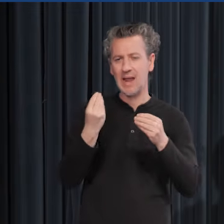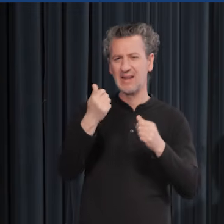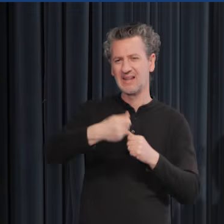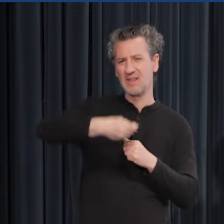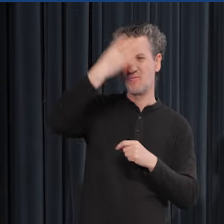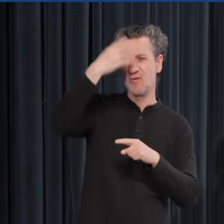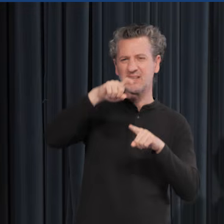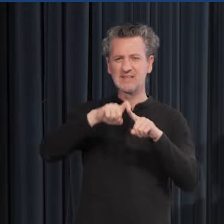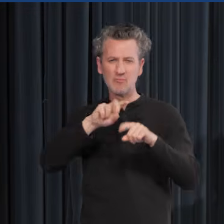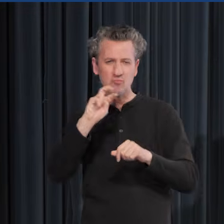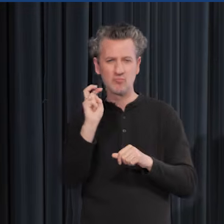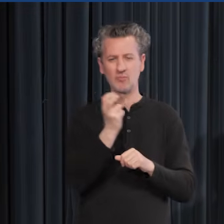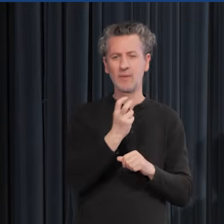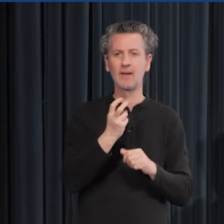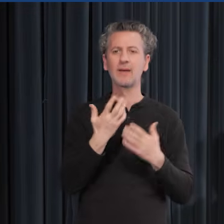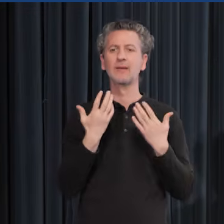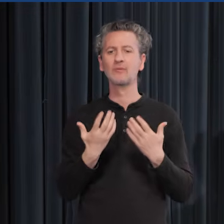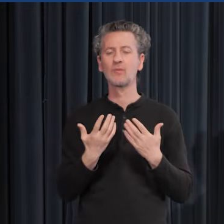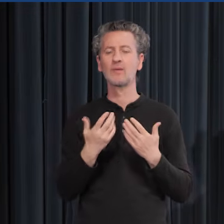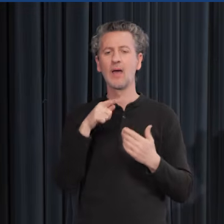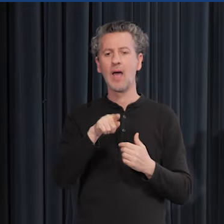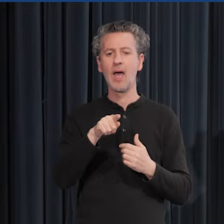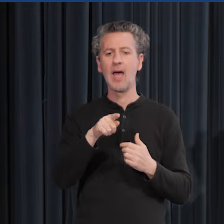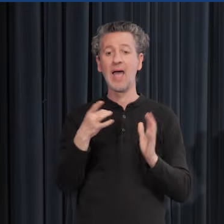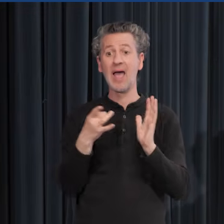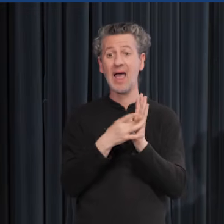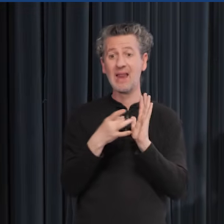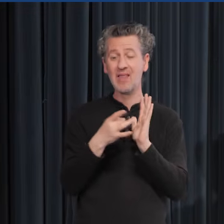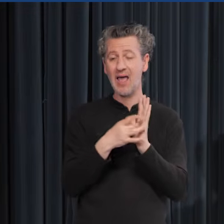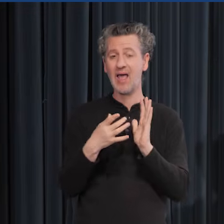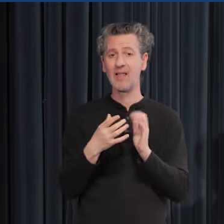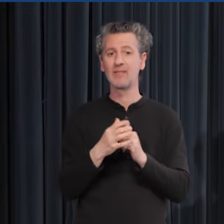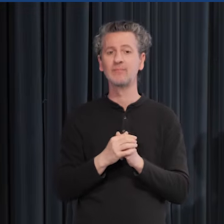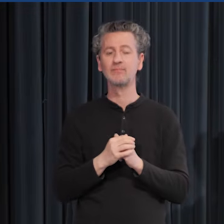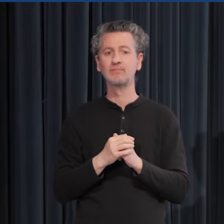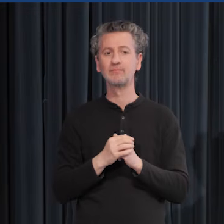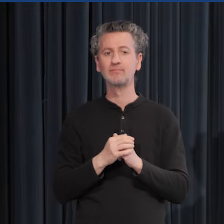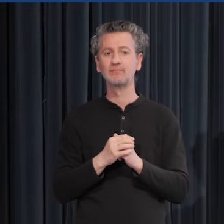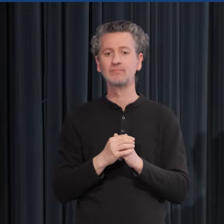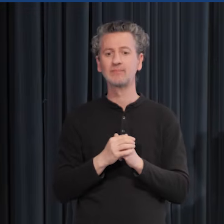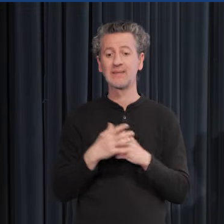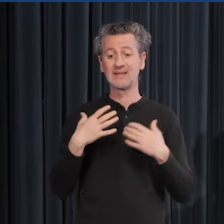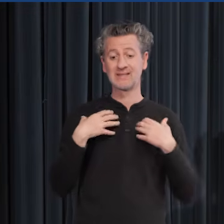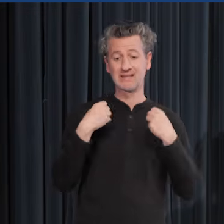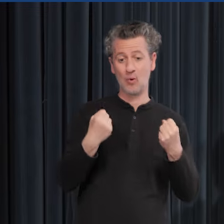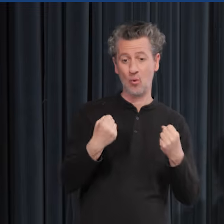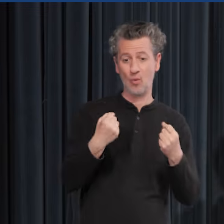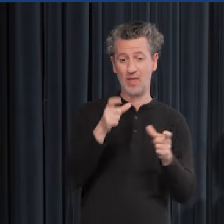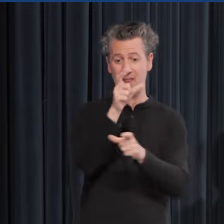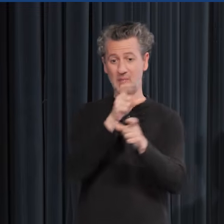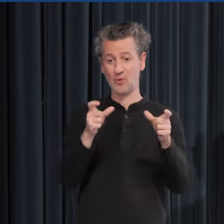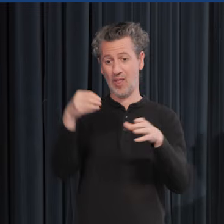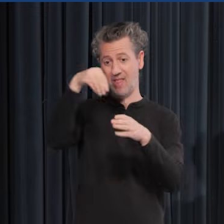edificios. ¿Cómo puede afectar esto a la calidad también de la salud de las personas que habitan